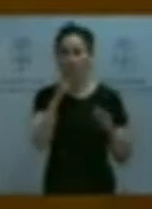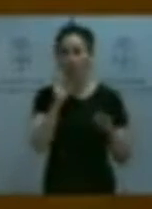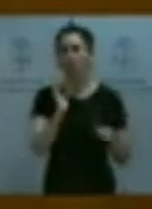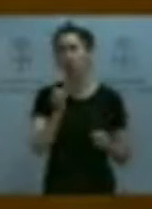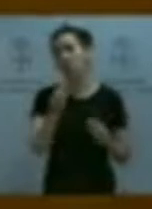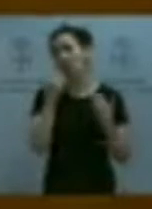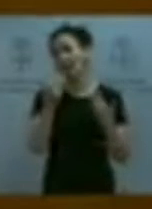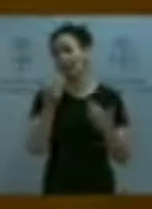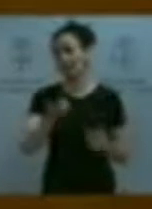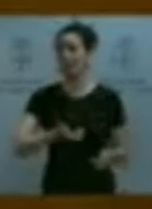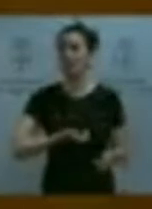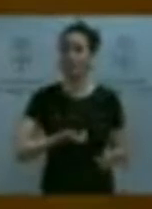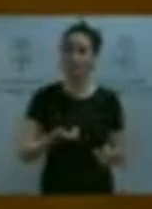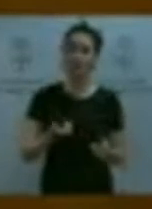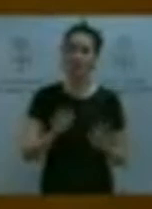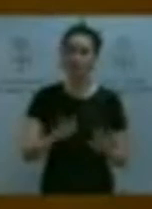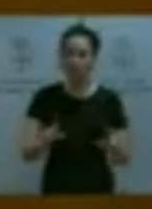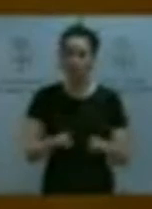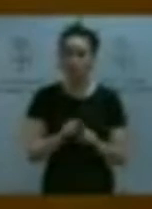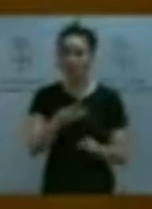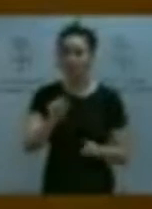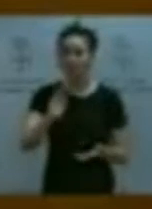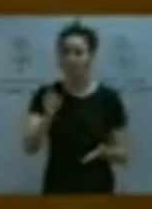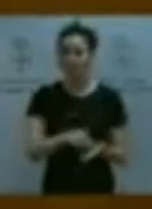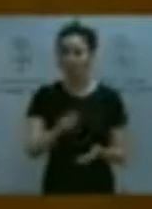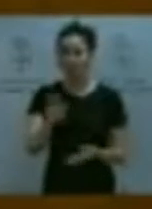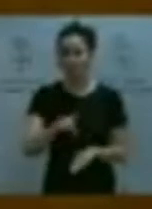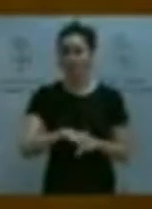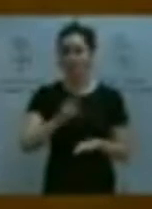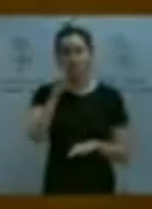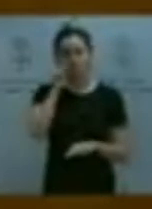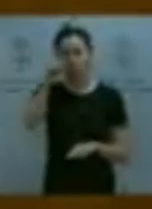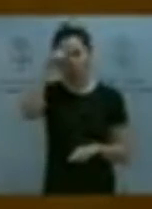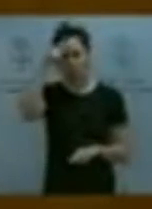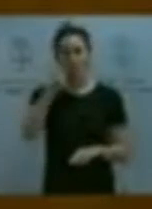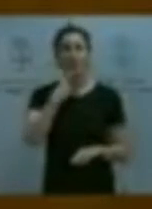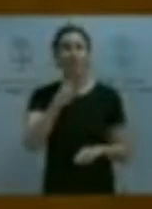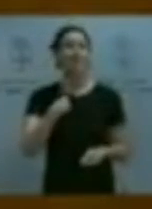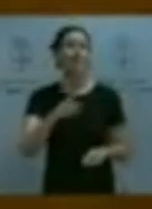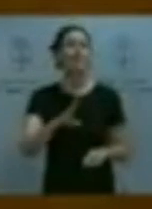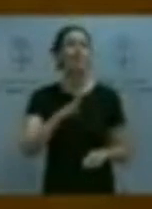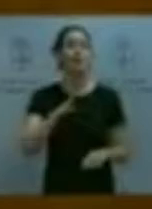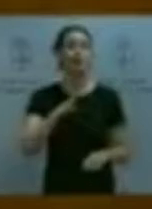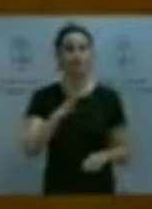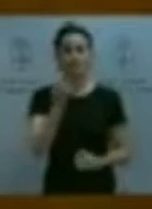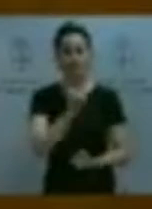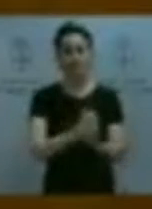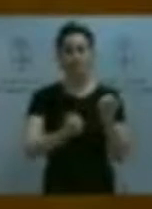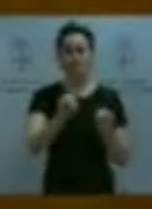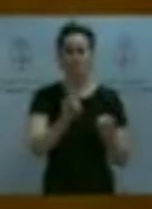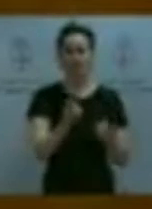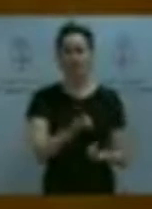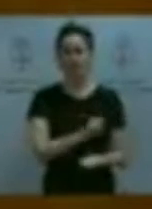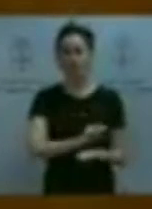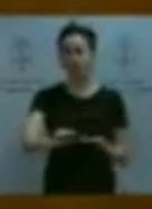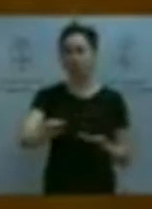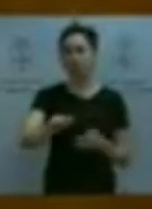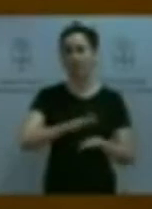cultural, pues si usted puede me diga lo que ha dedicado el Principado de Asturias económicamente al triple aniversario de Covadonga, porque me temo que